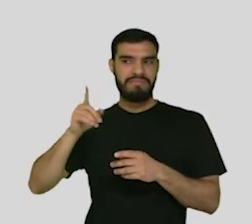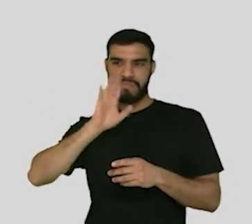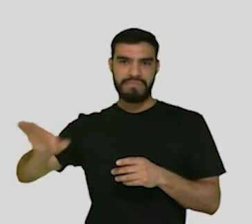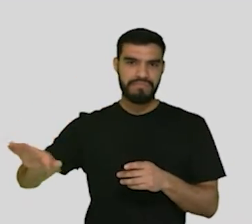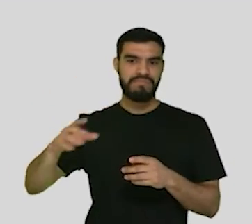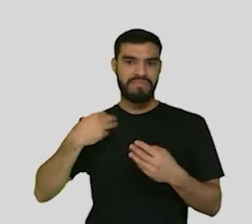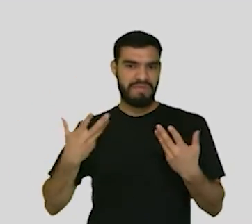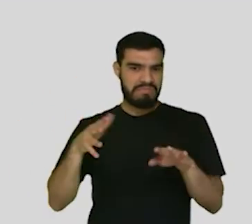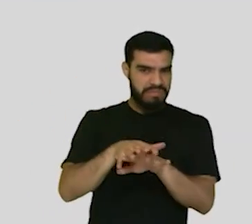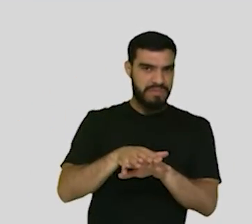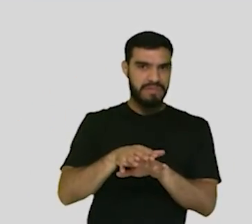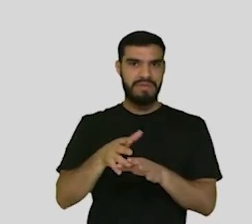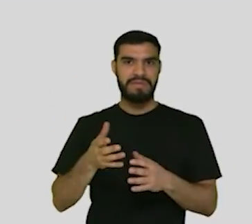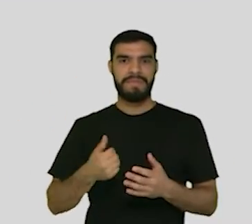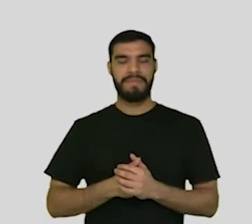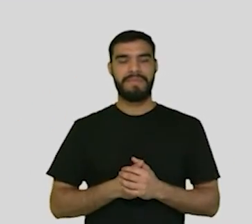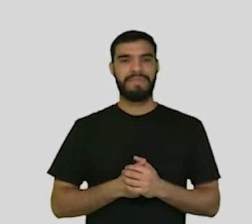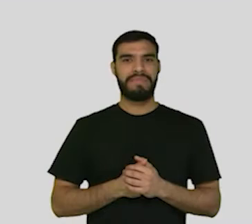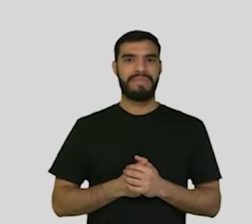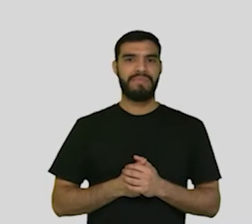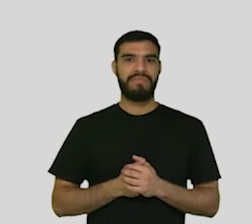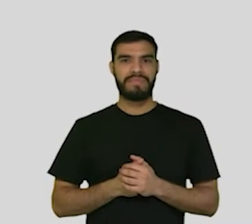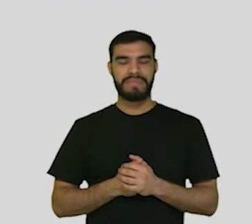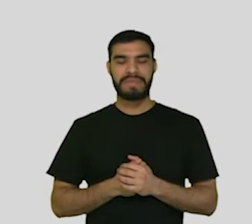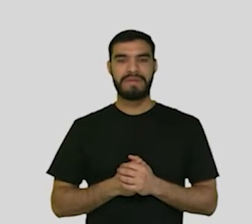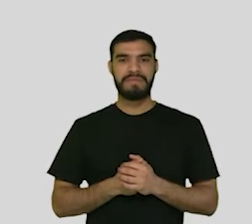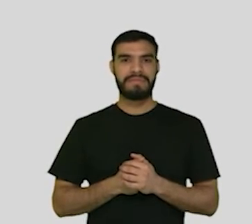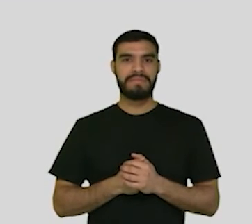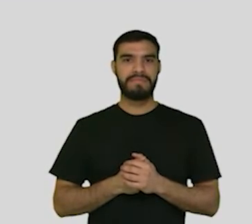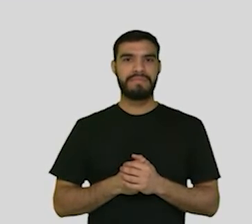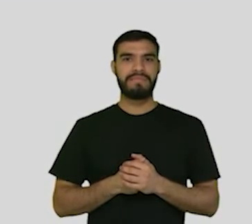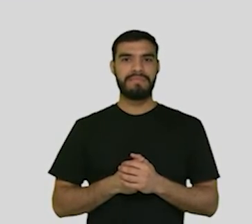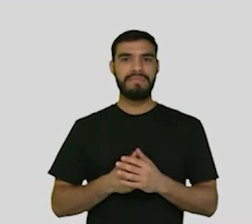higienización en un nemopotín será pico yare upeisaramo ma yepa